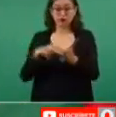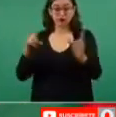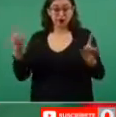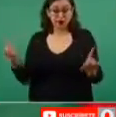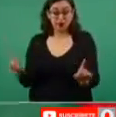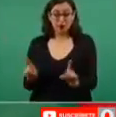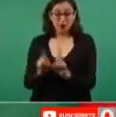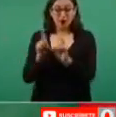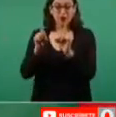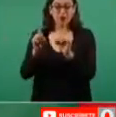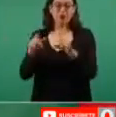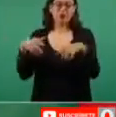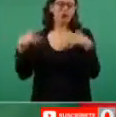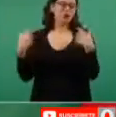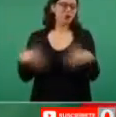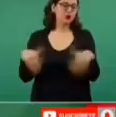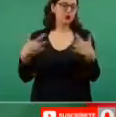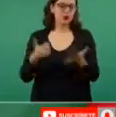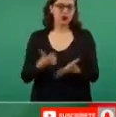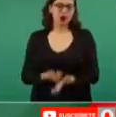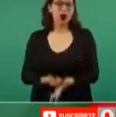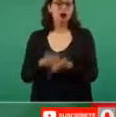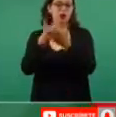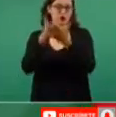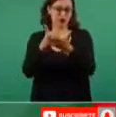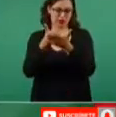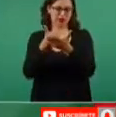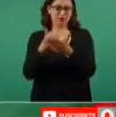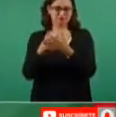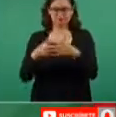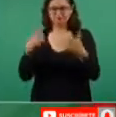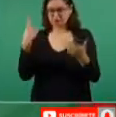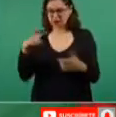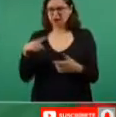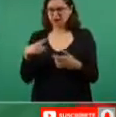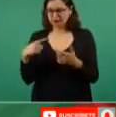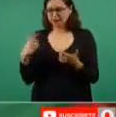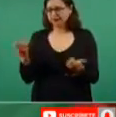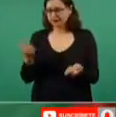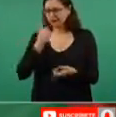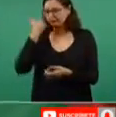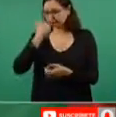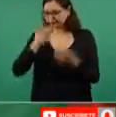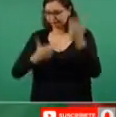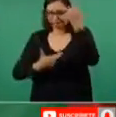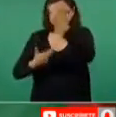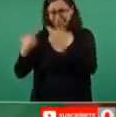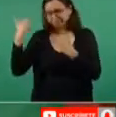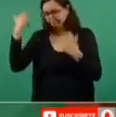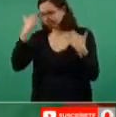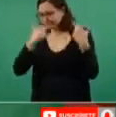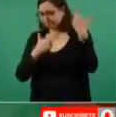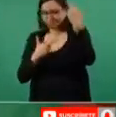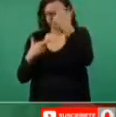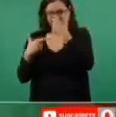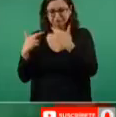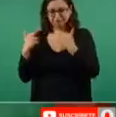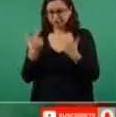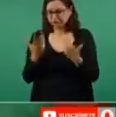a hacer una valoración de cómo están los